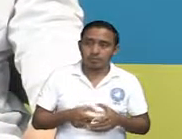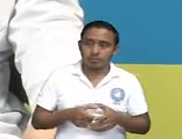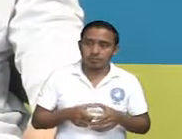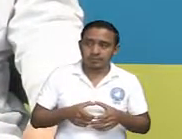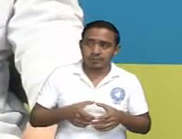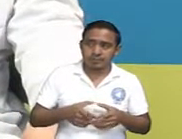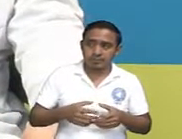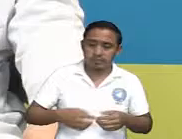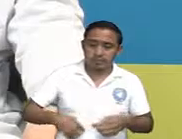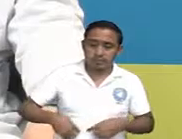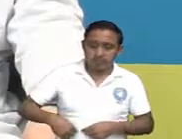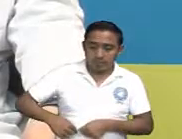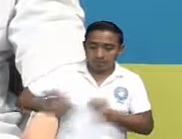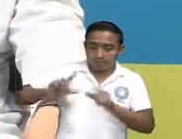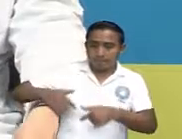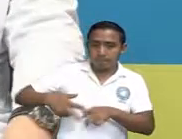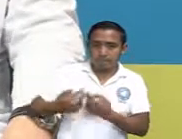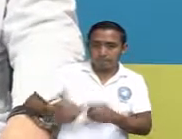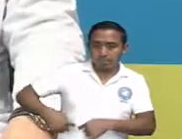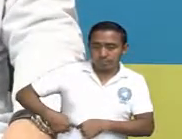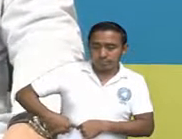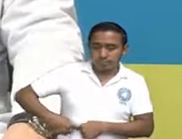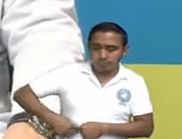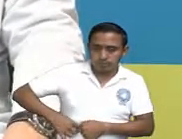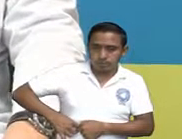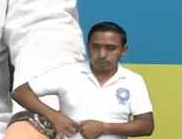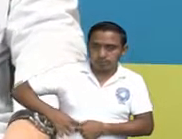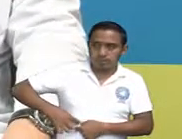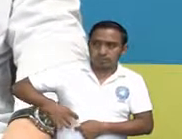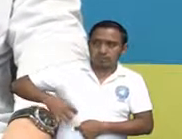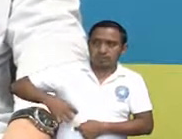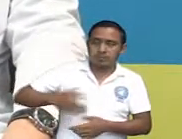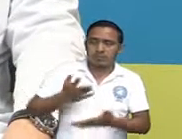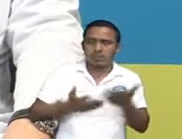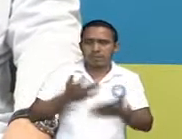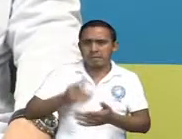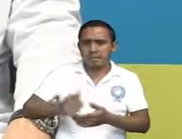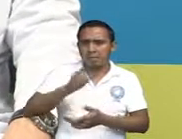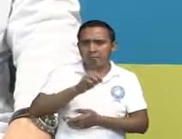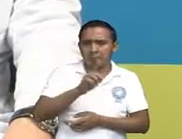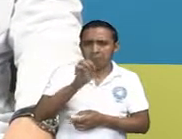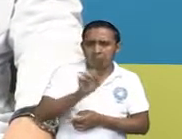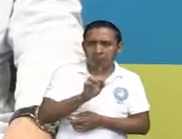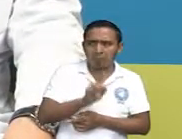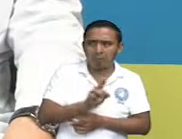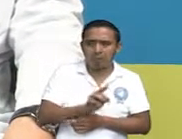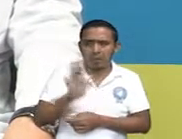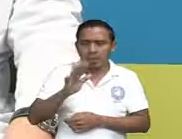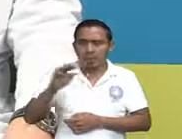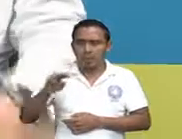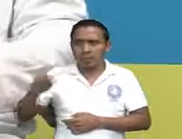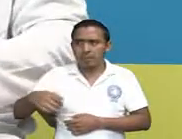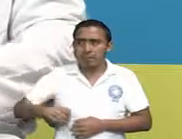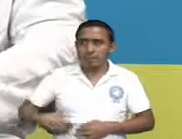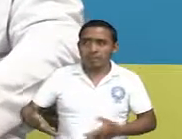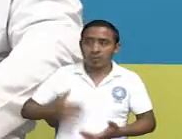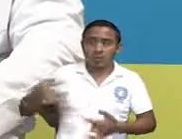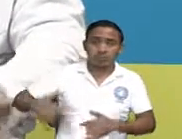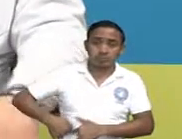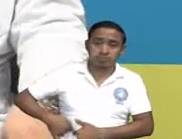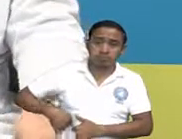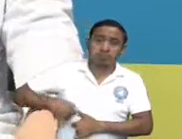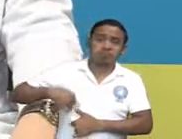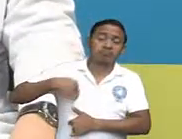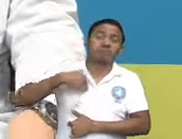dilatándose más hacia arriba del esófago. Hay pacientes que solo tienen unas pequeñas, menores de 5 milímetros distales, y hay otros que tienen en todo el